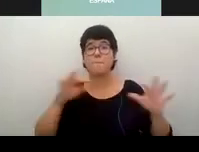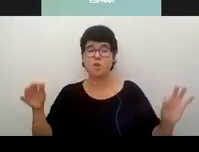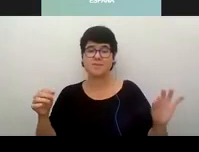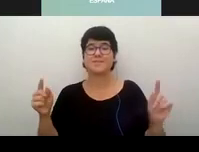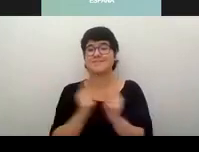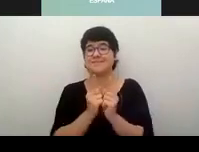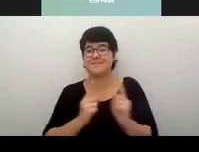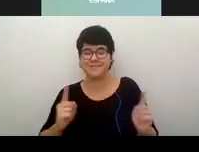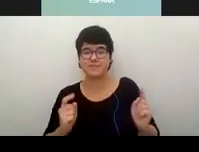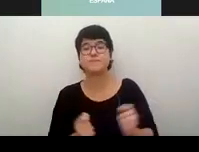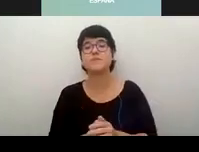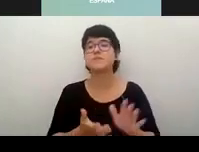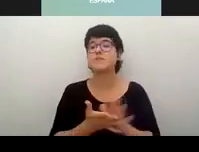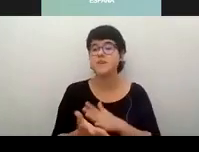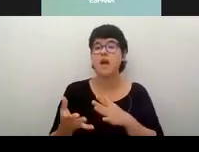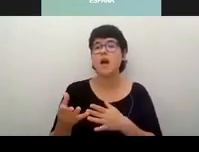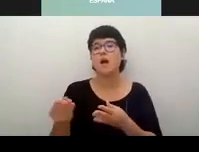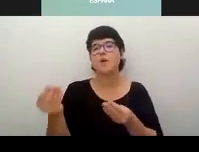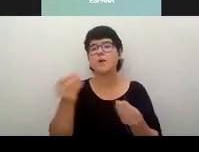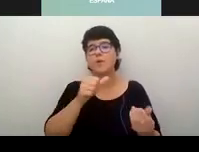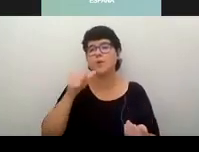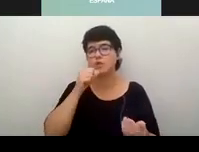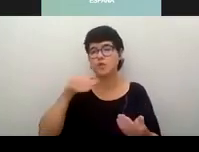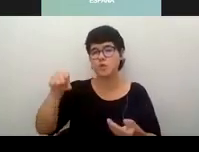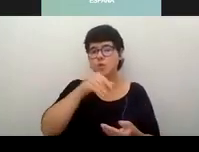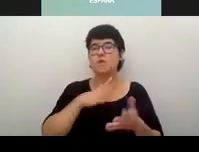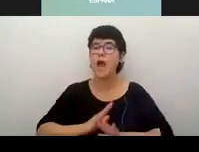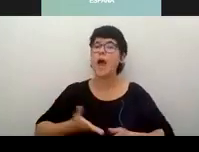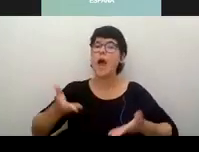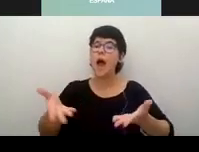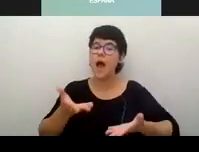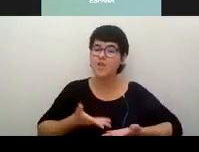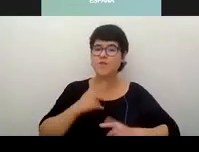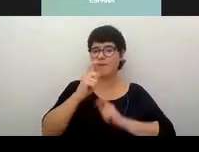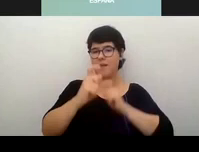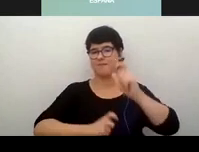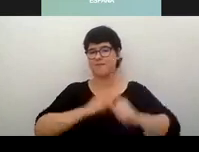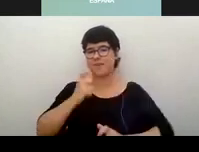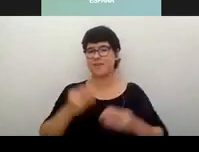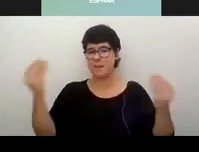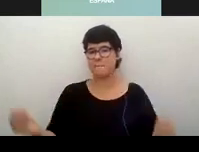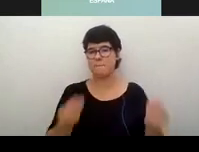que nos van a ayudar como efecto prebiótico a obtener unas bacterias más adecuadas.